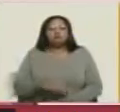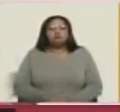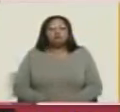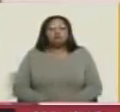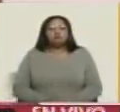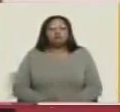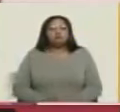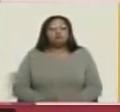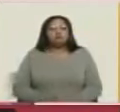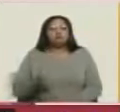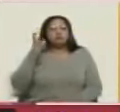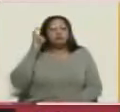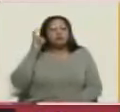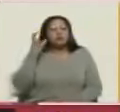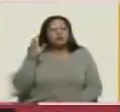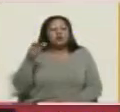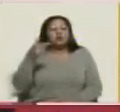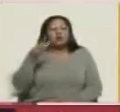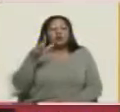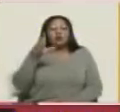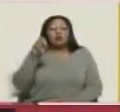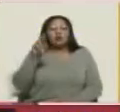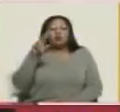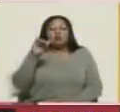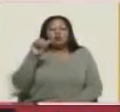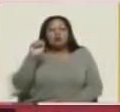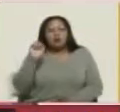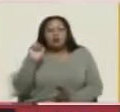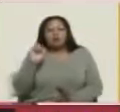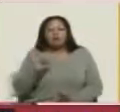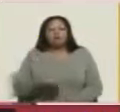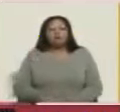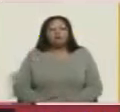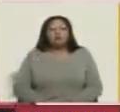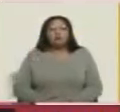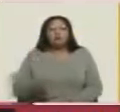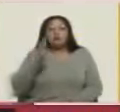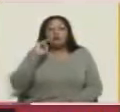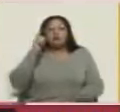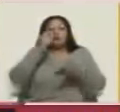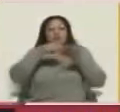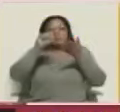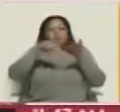Escuché que la señora Gloria Pino quería ser candidata. La vi firmando